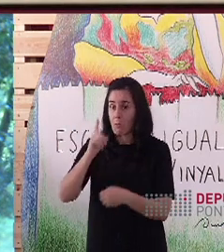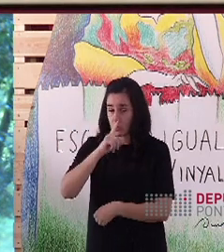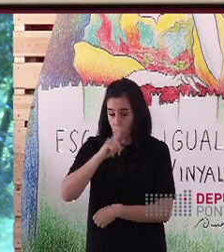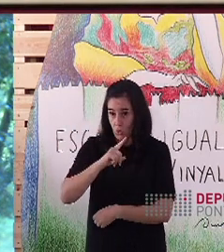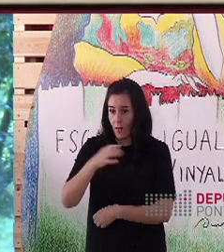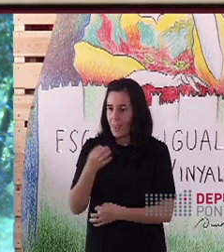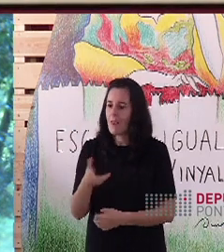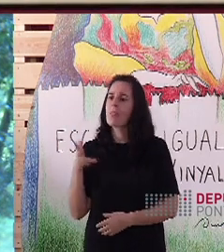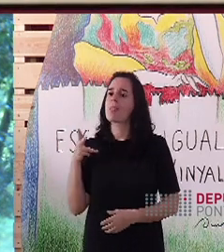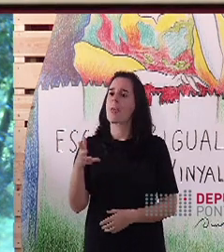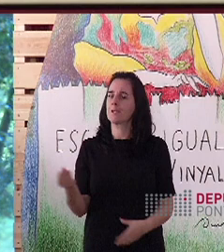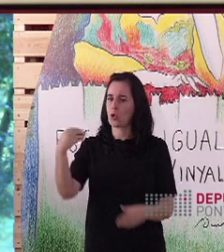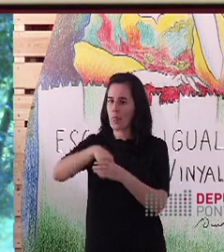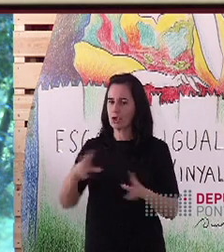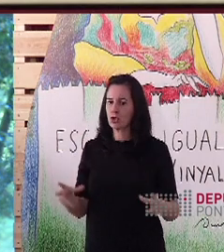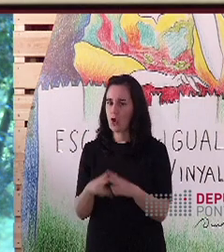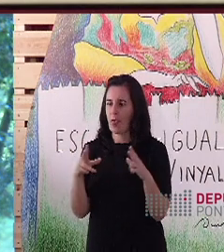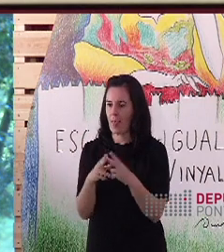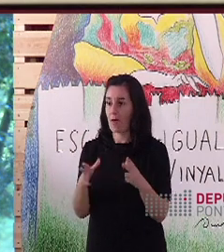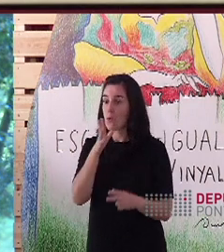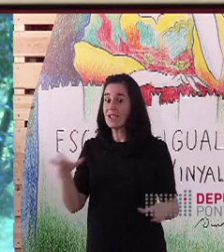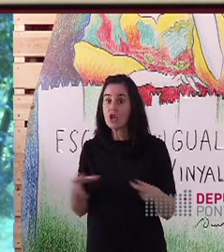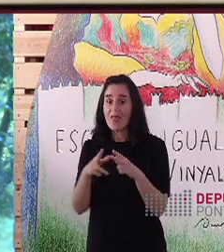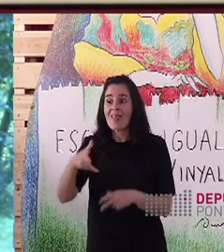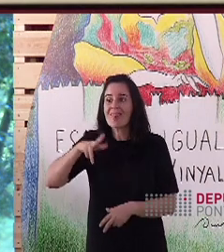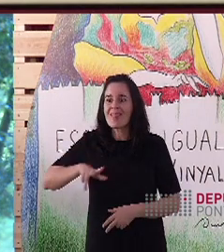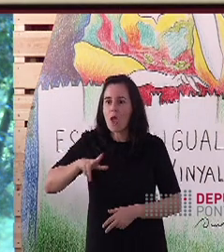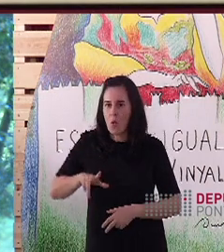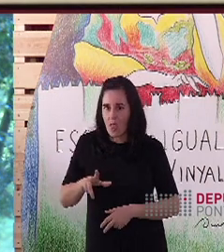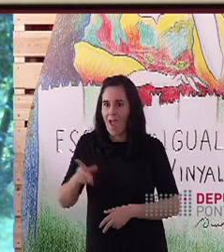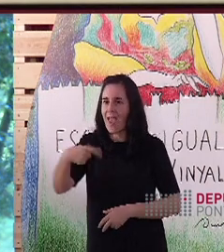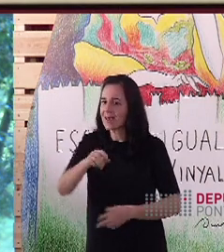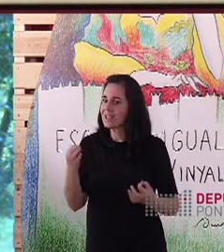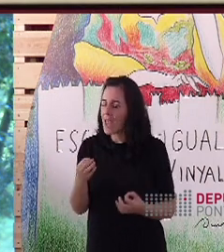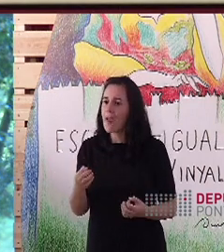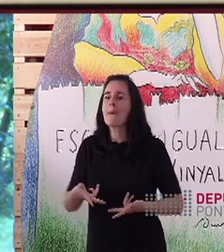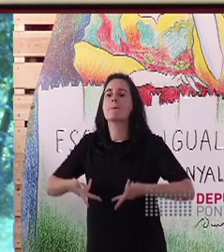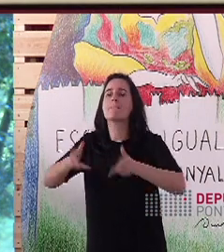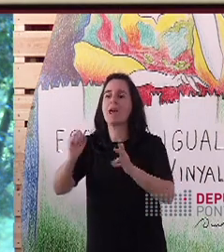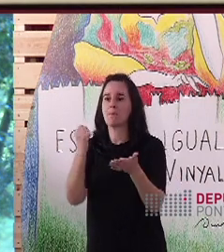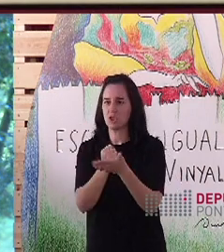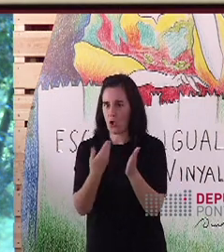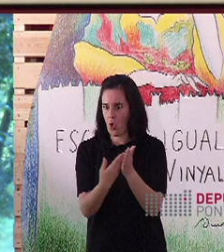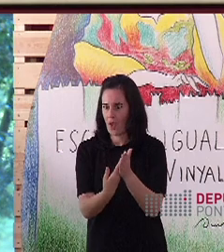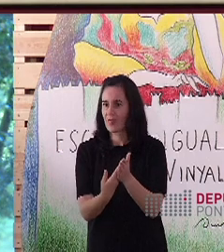ciudadanía. La sociedad les debe un permiso de residencia. Esos puteros que a lo largo de los